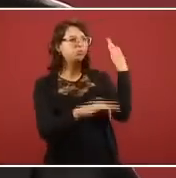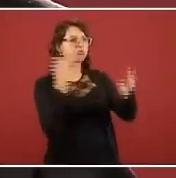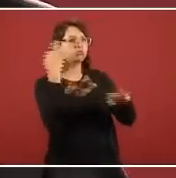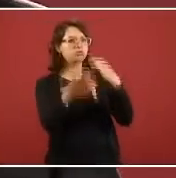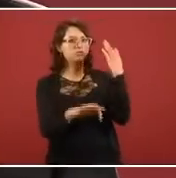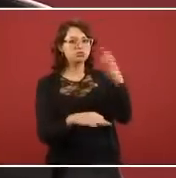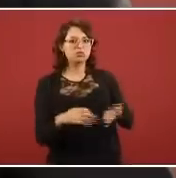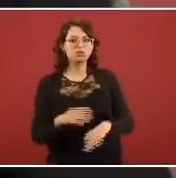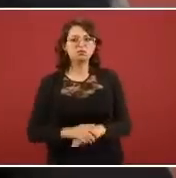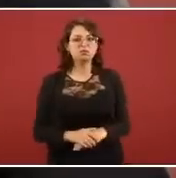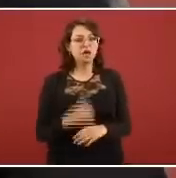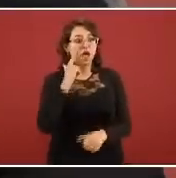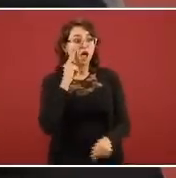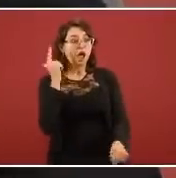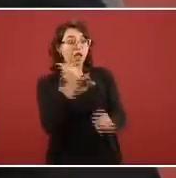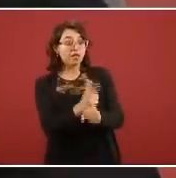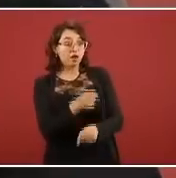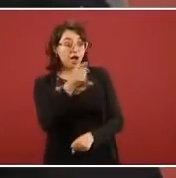lo identifican